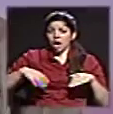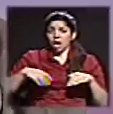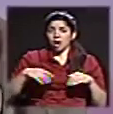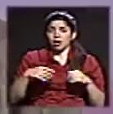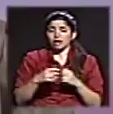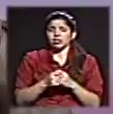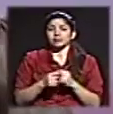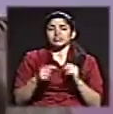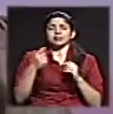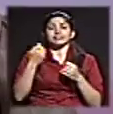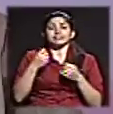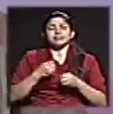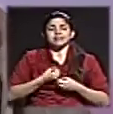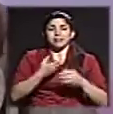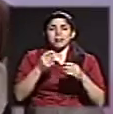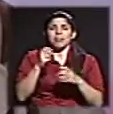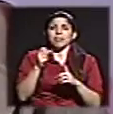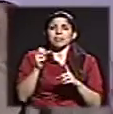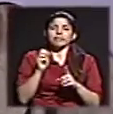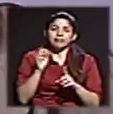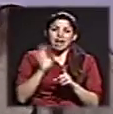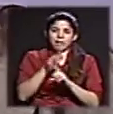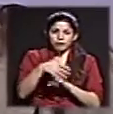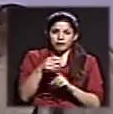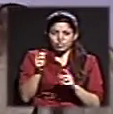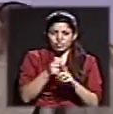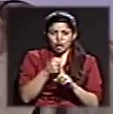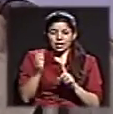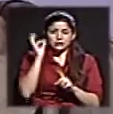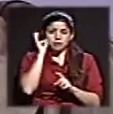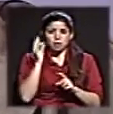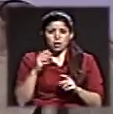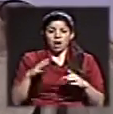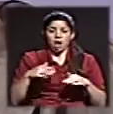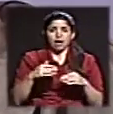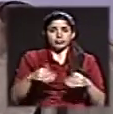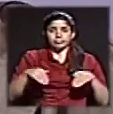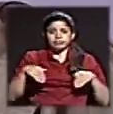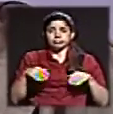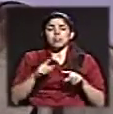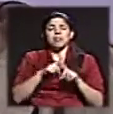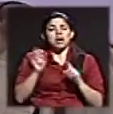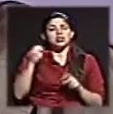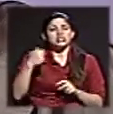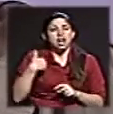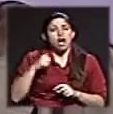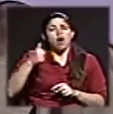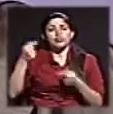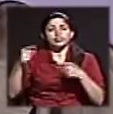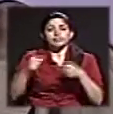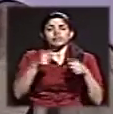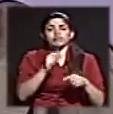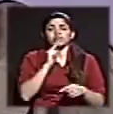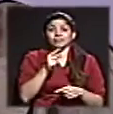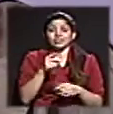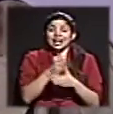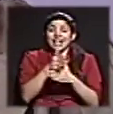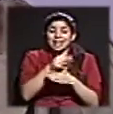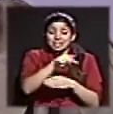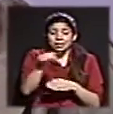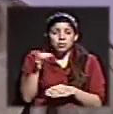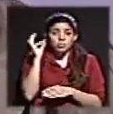de, digamos, de ejercer esa violencia hacia la mujer, sin embargo sí hay otra realidad entre las mismas